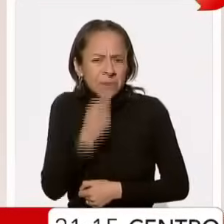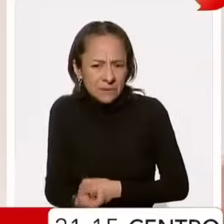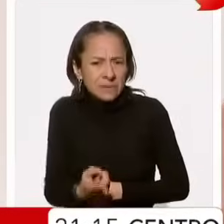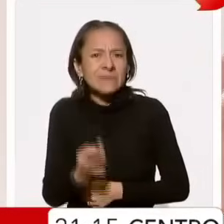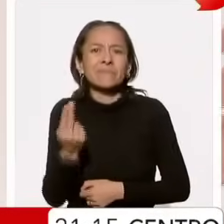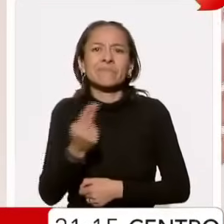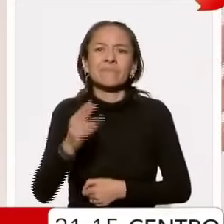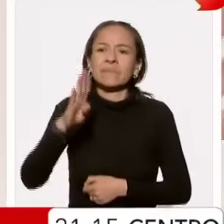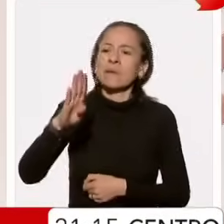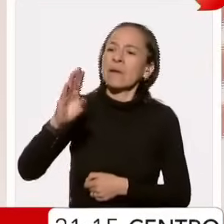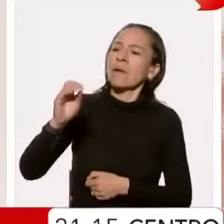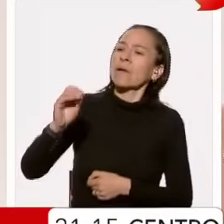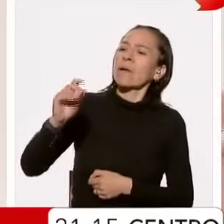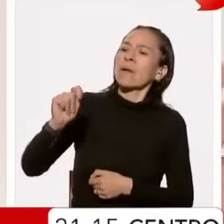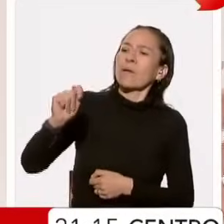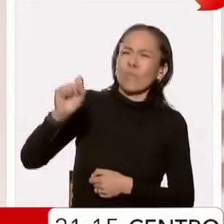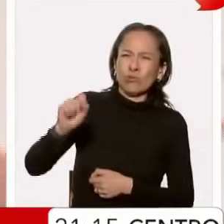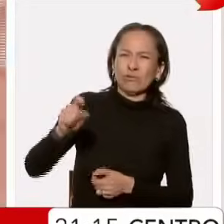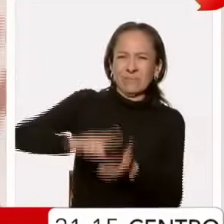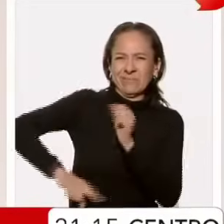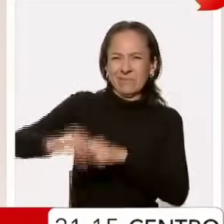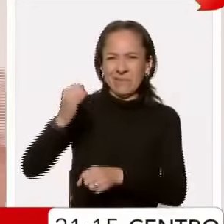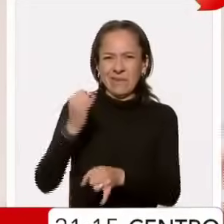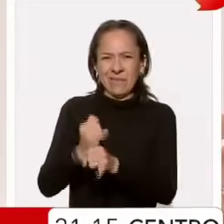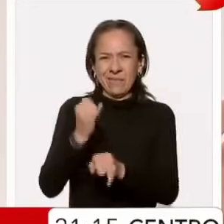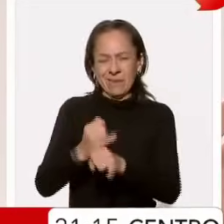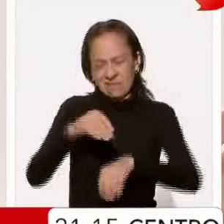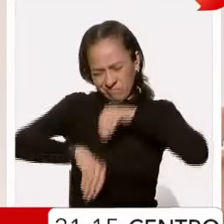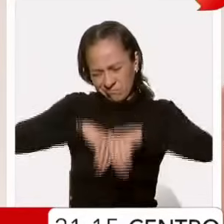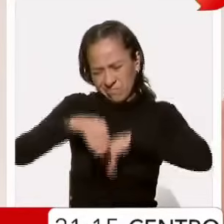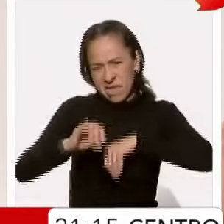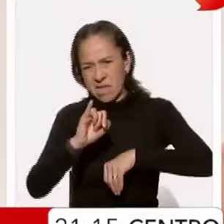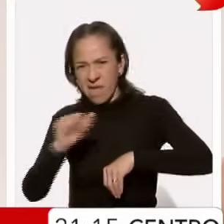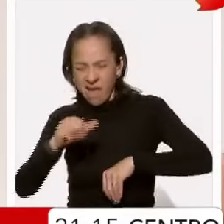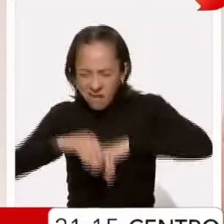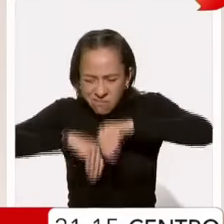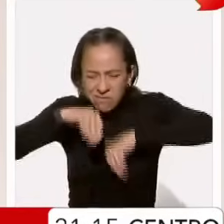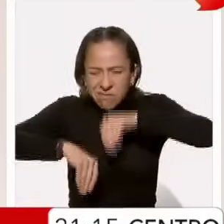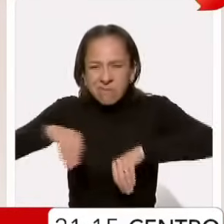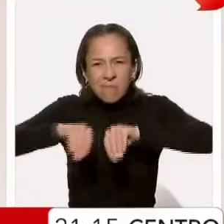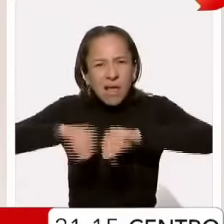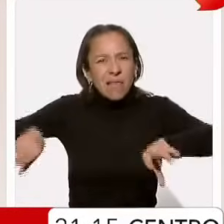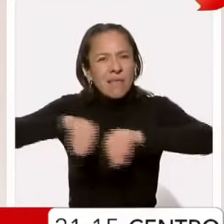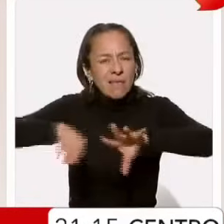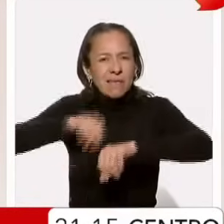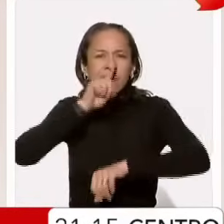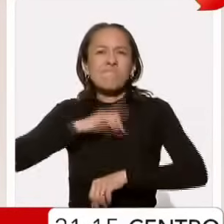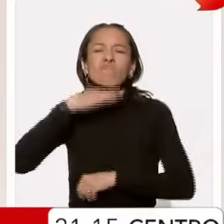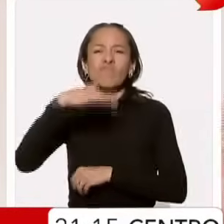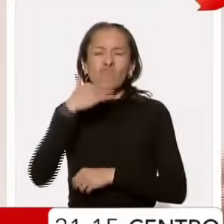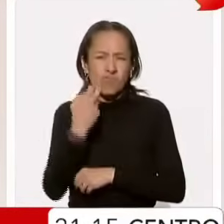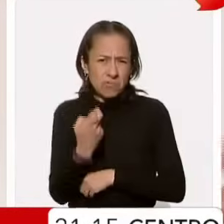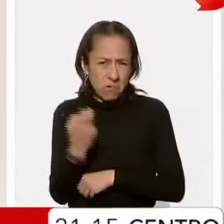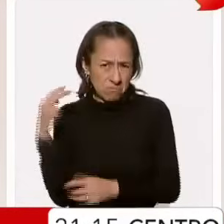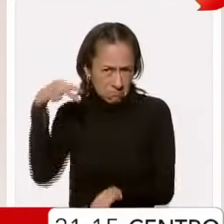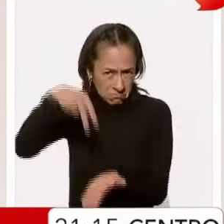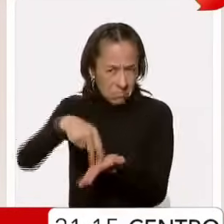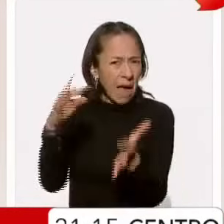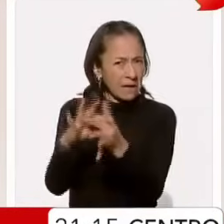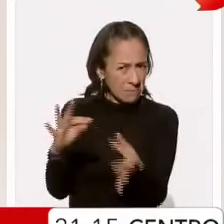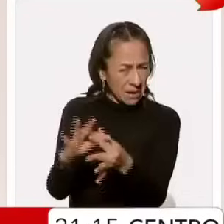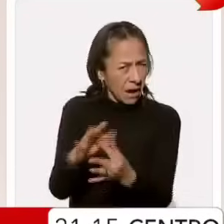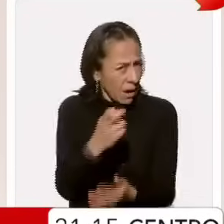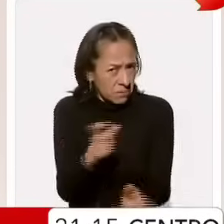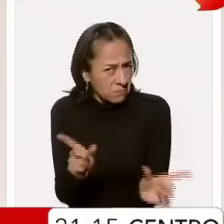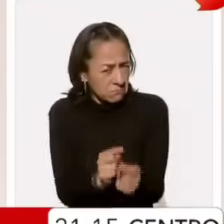suficiente, diputado, para neutralizar esta guerra tan sucia que ha enfrentado el presidente y la candidata y para saber de dónde viene el